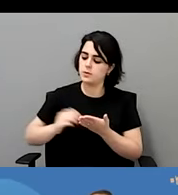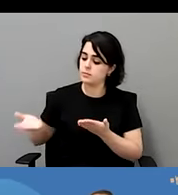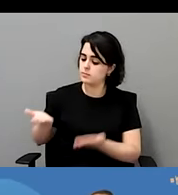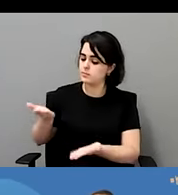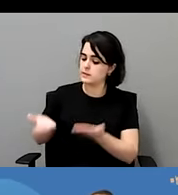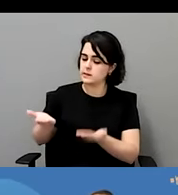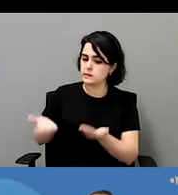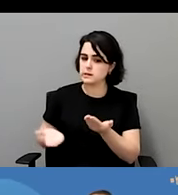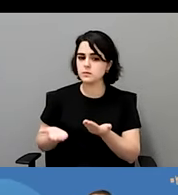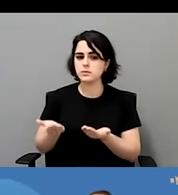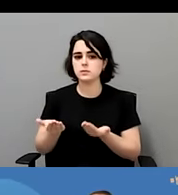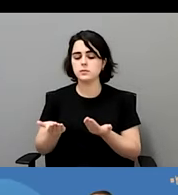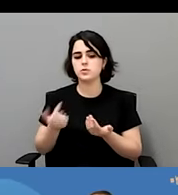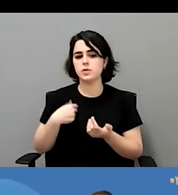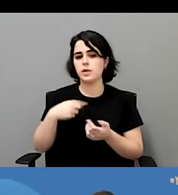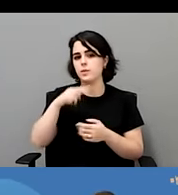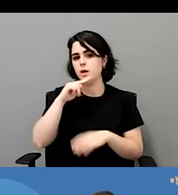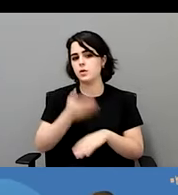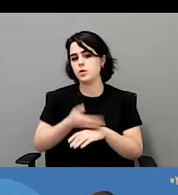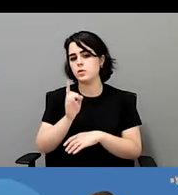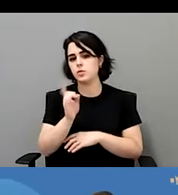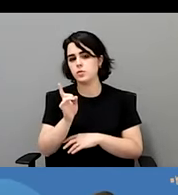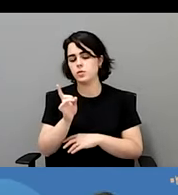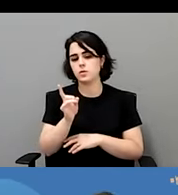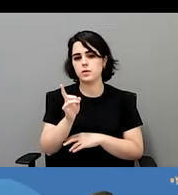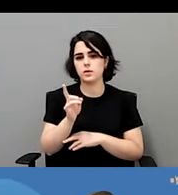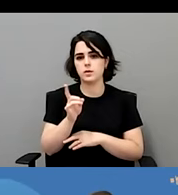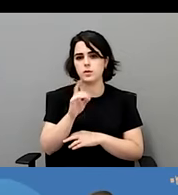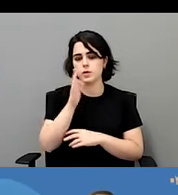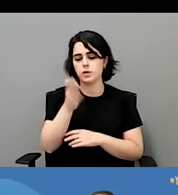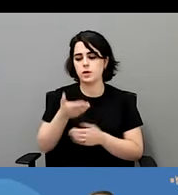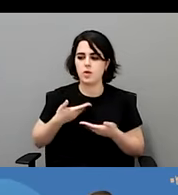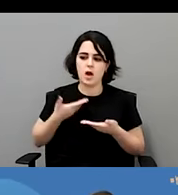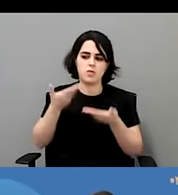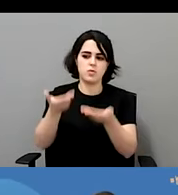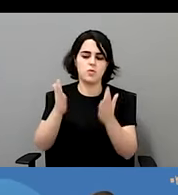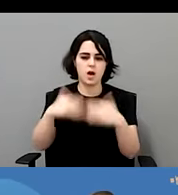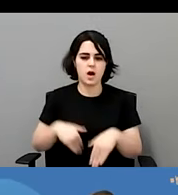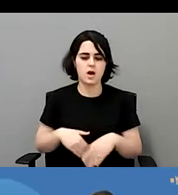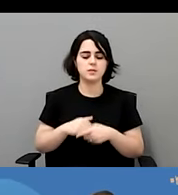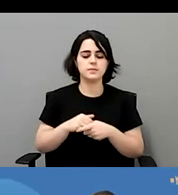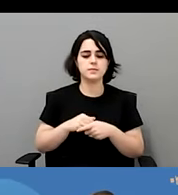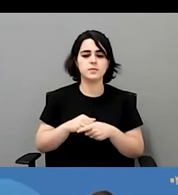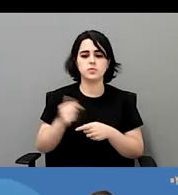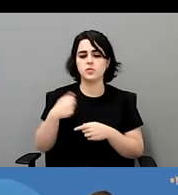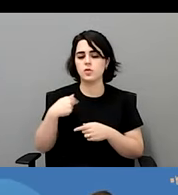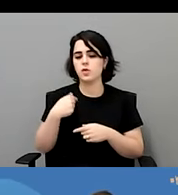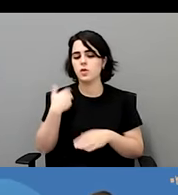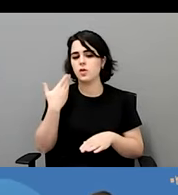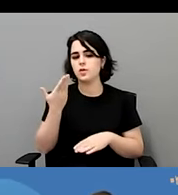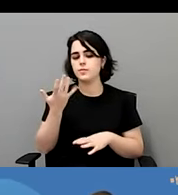no iba al baño pues no pedía ayuda, no comía en